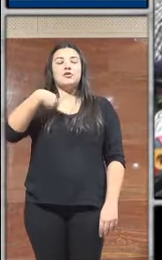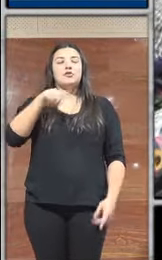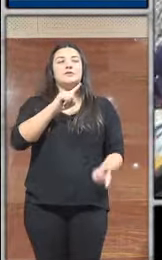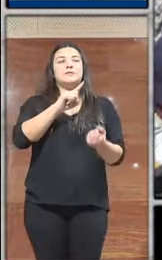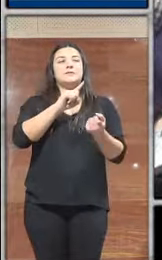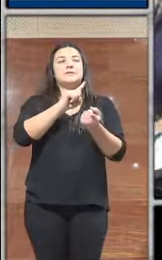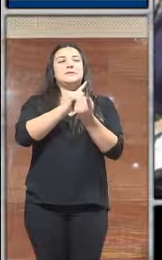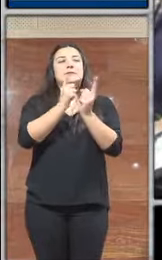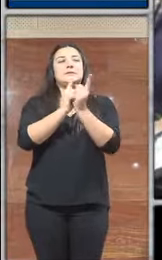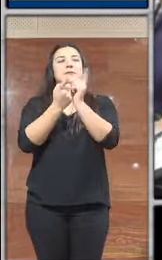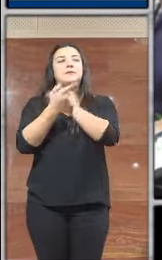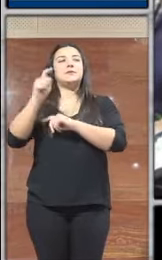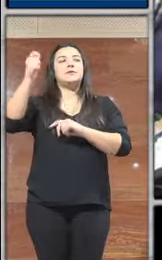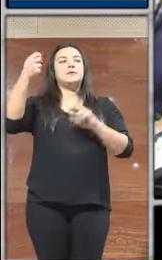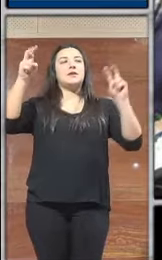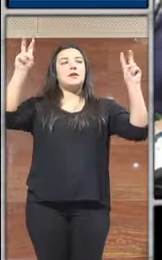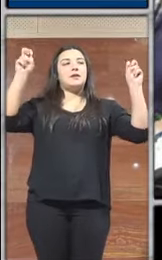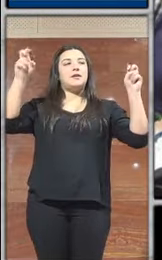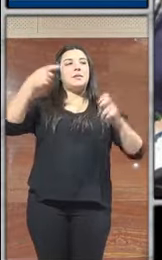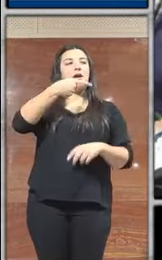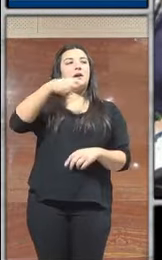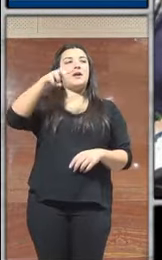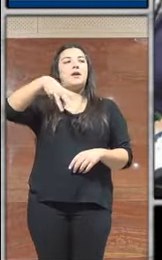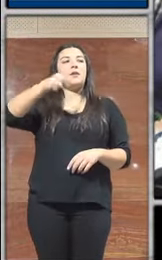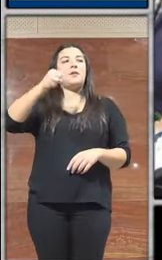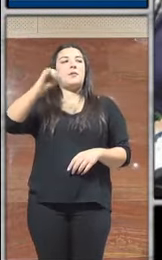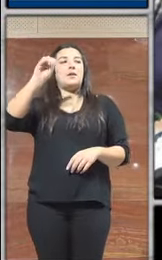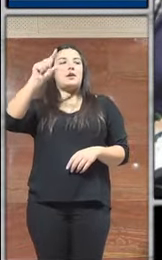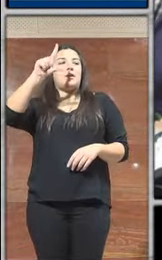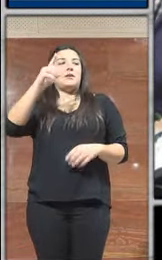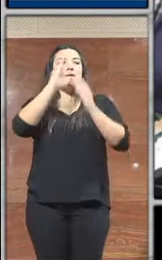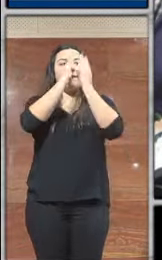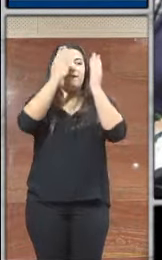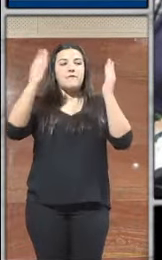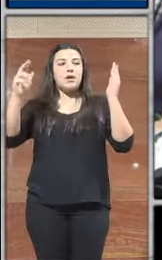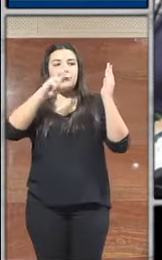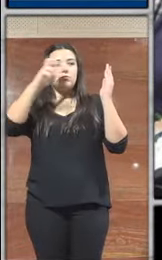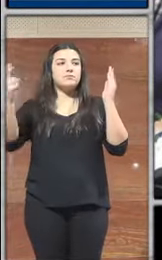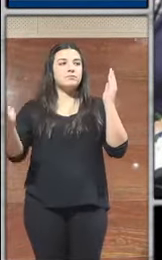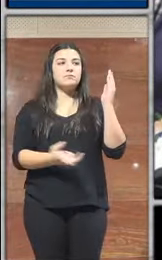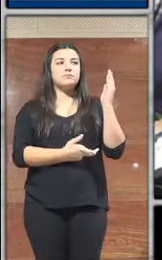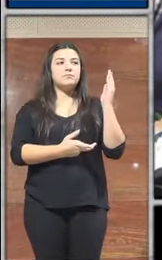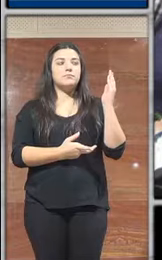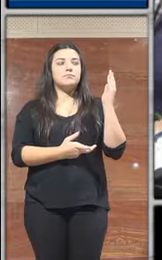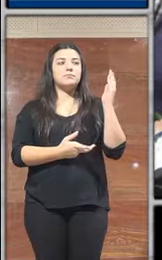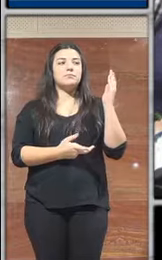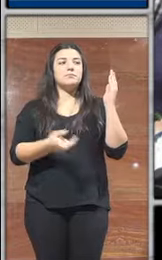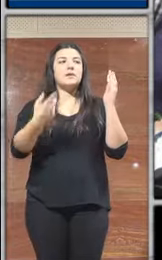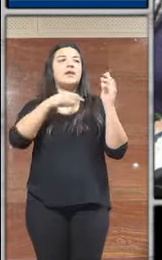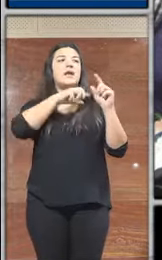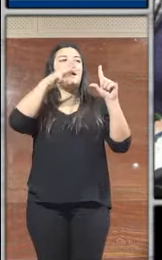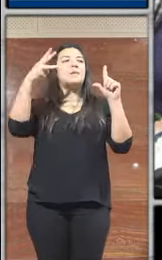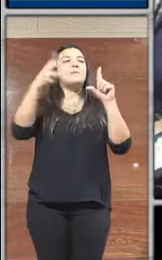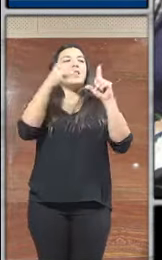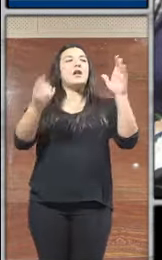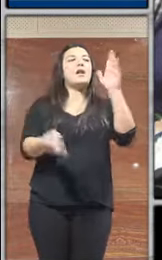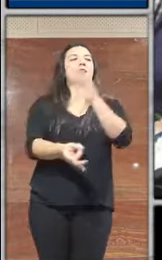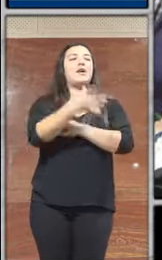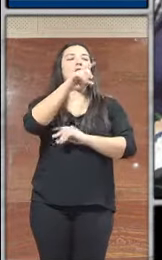en lo que es Gmail por ejemplo lo que es Facebook en cómo crean las páginas que no